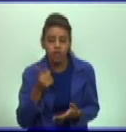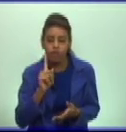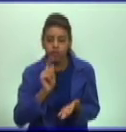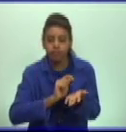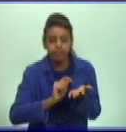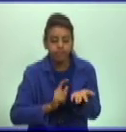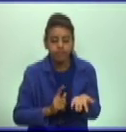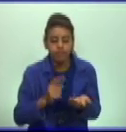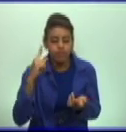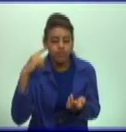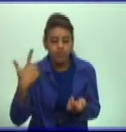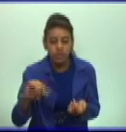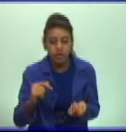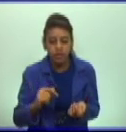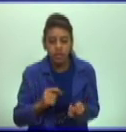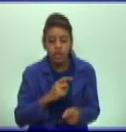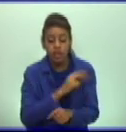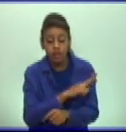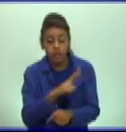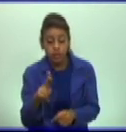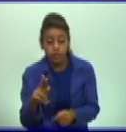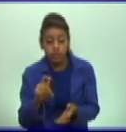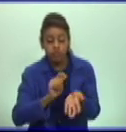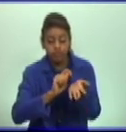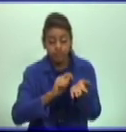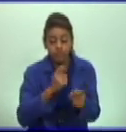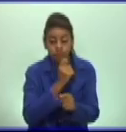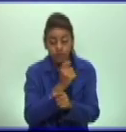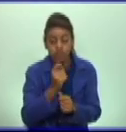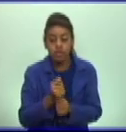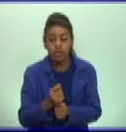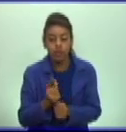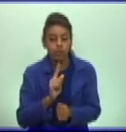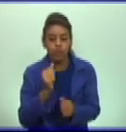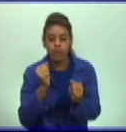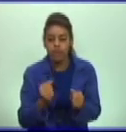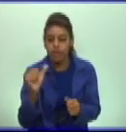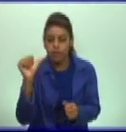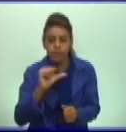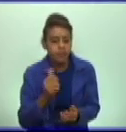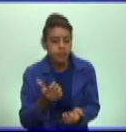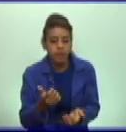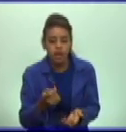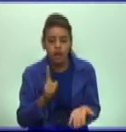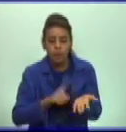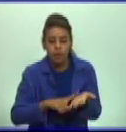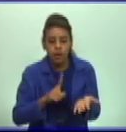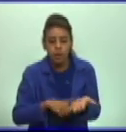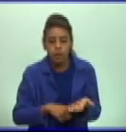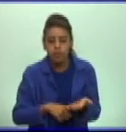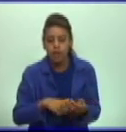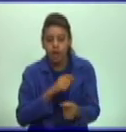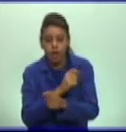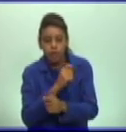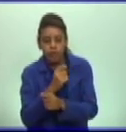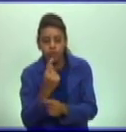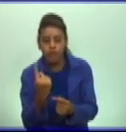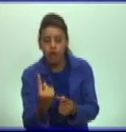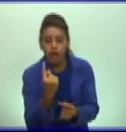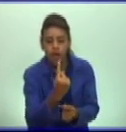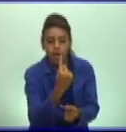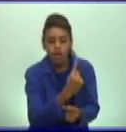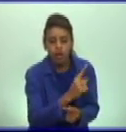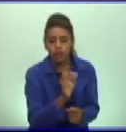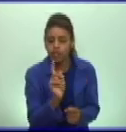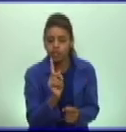no voy a quedar, yo no voy a quedar mal con mis padres. Yo no voy a quedar mal con mis profesores, que uno por uno, con salarios que no